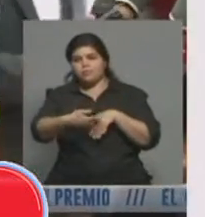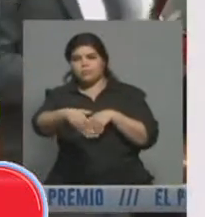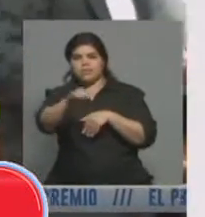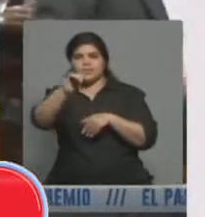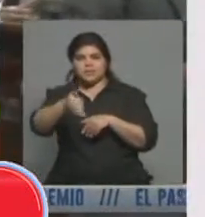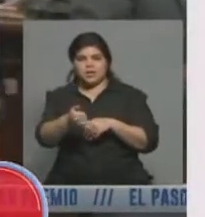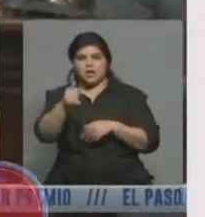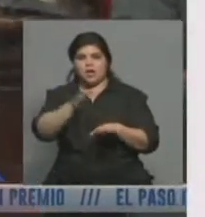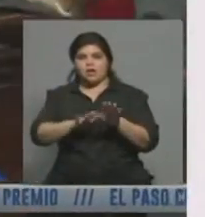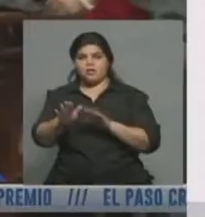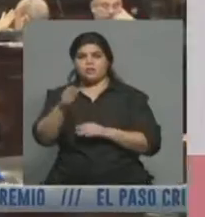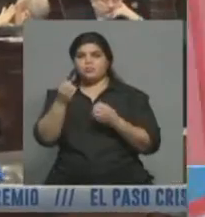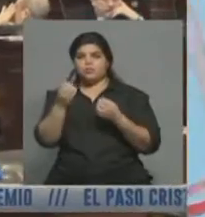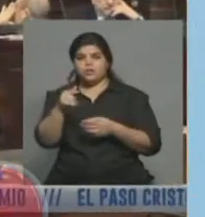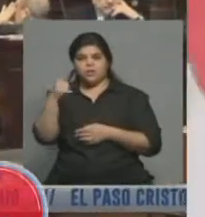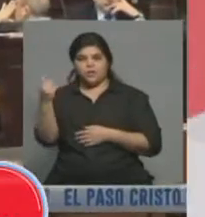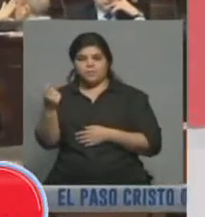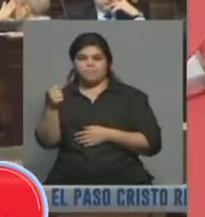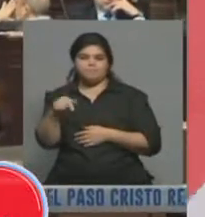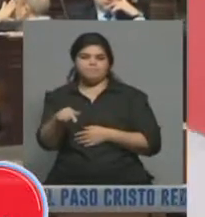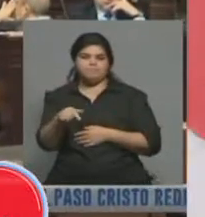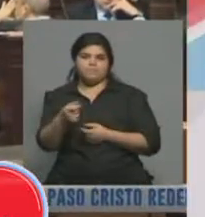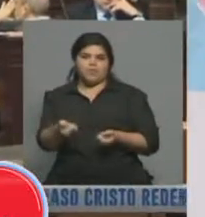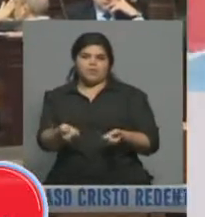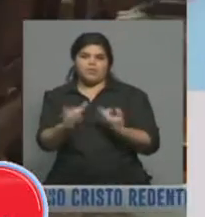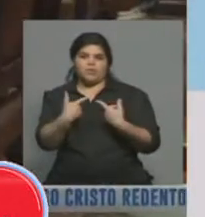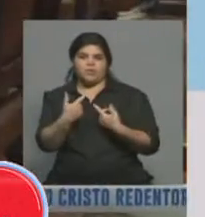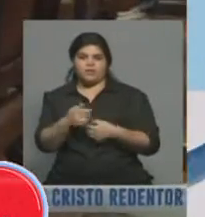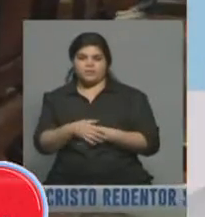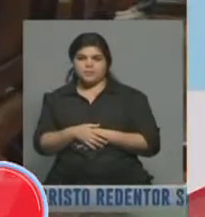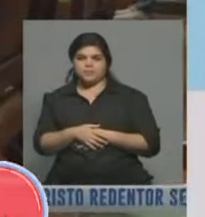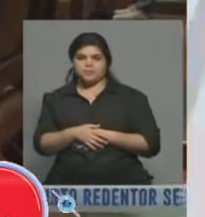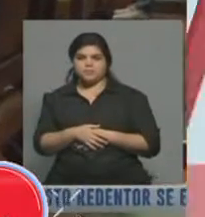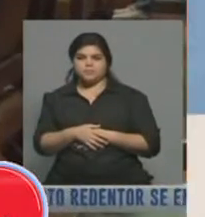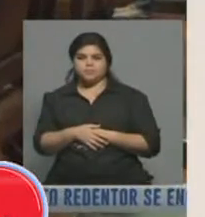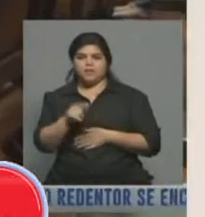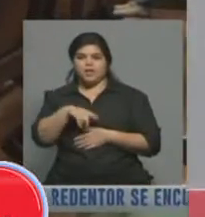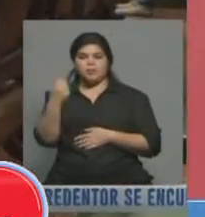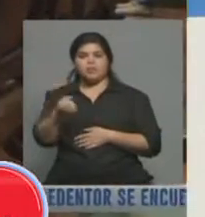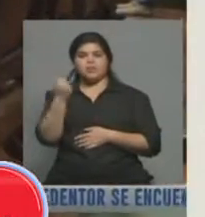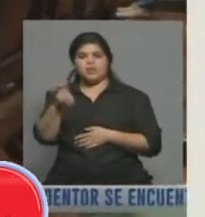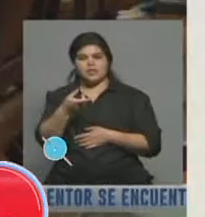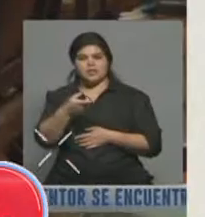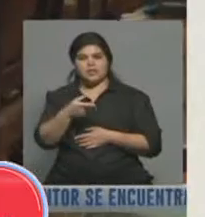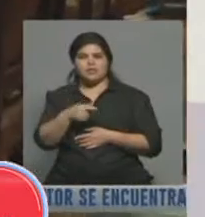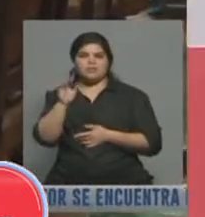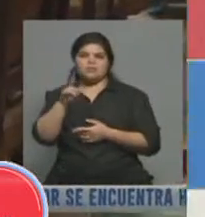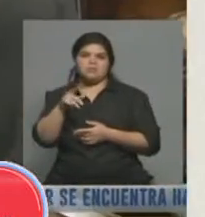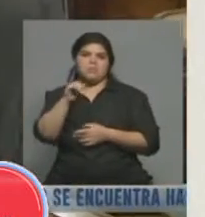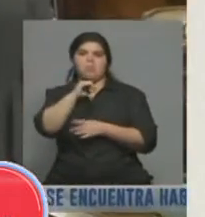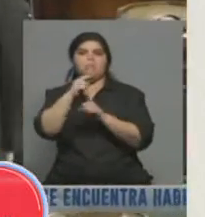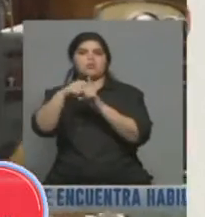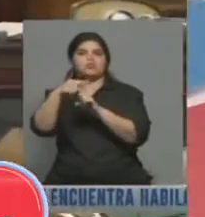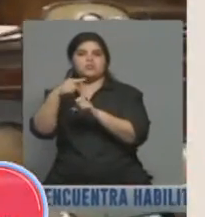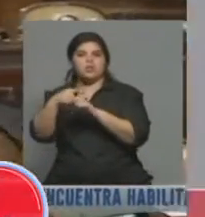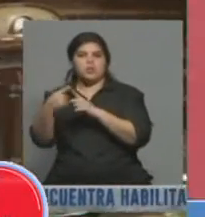general, cambie su mentalidad, ¿no? Y no tengamos que depender de una ley de paridad de género para que las mujeres tengan